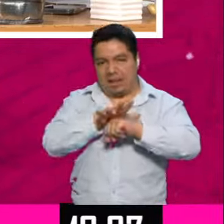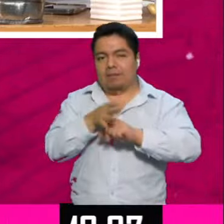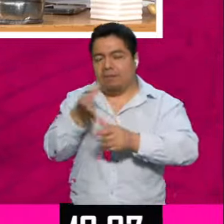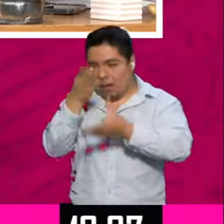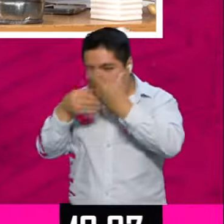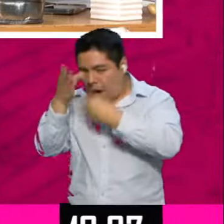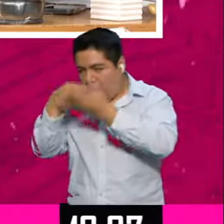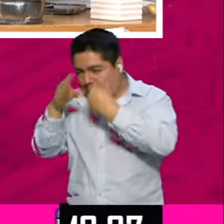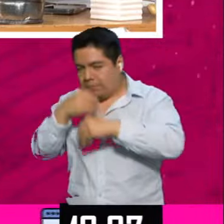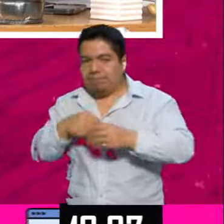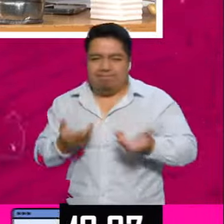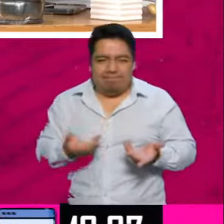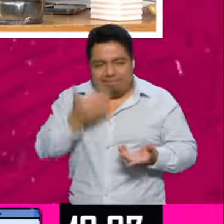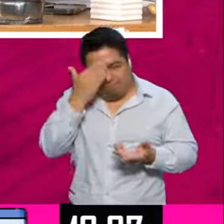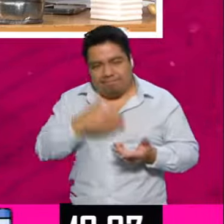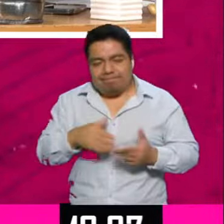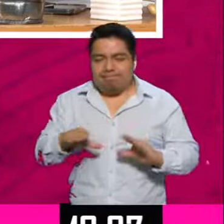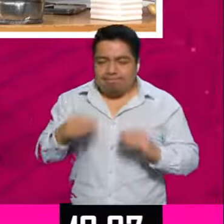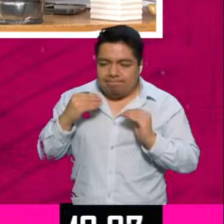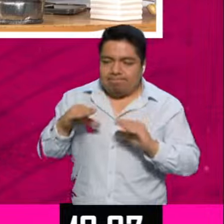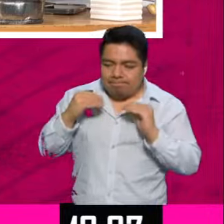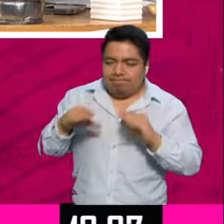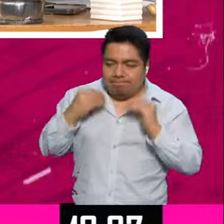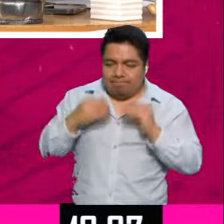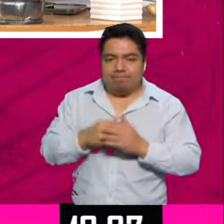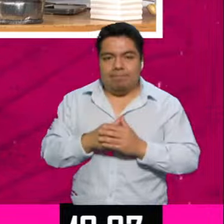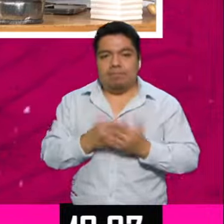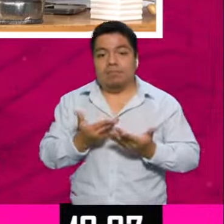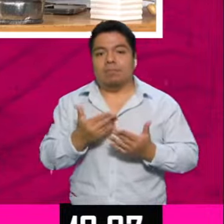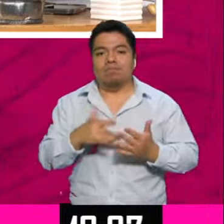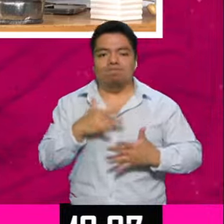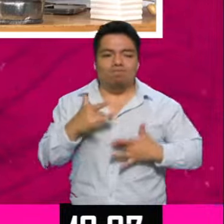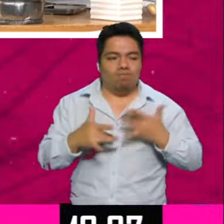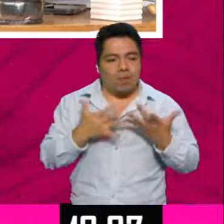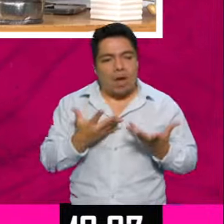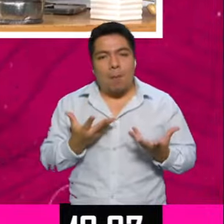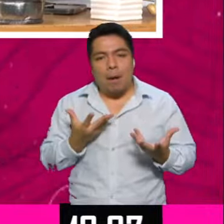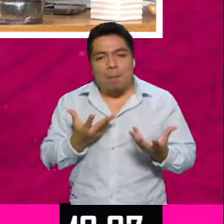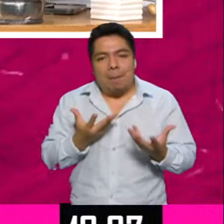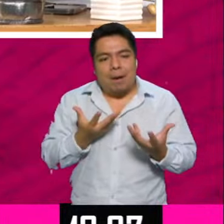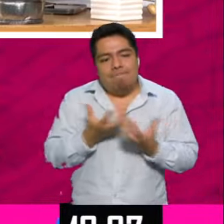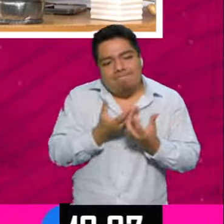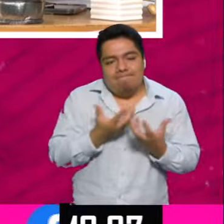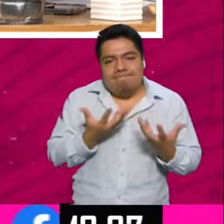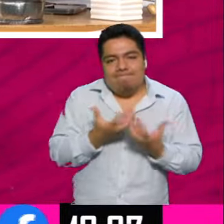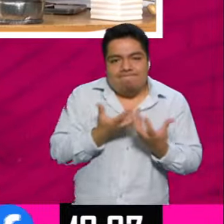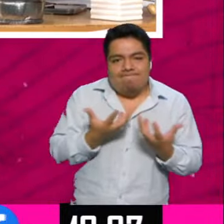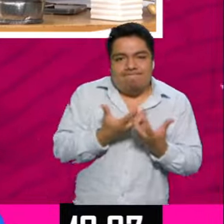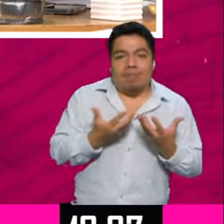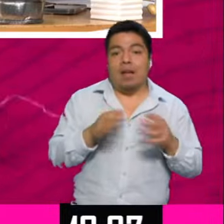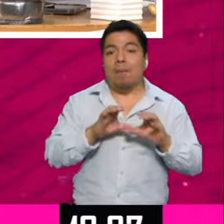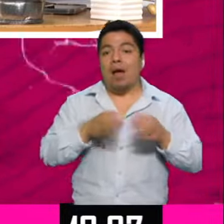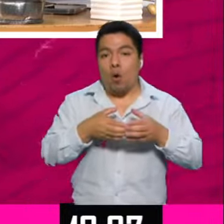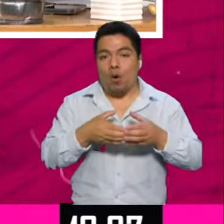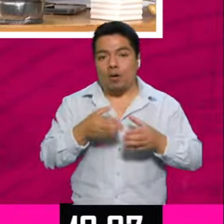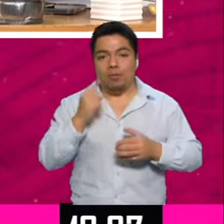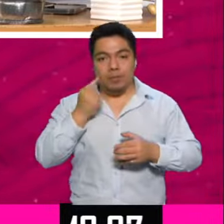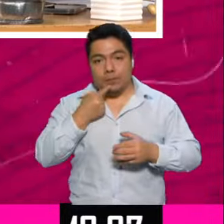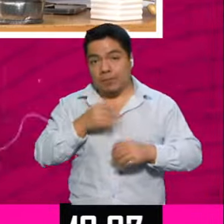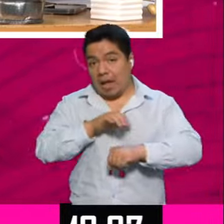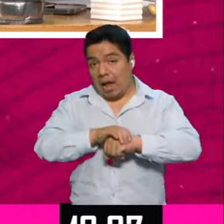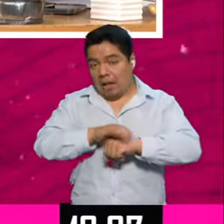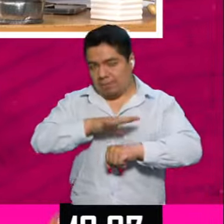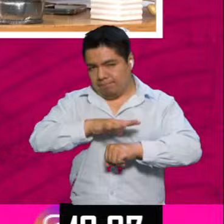empezaron a enseñar. Y así fue como me empecé a involucrar, ¿no? Con la comunidad sorda. Tengo amigos